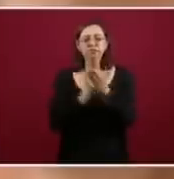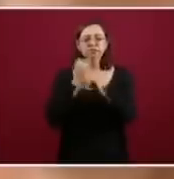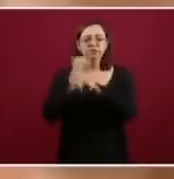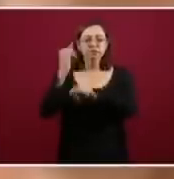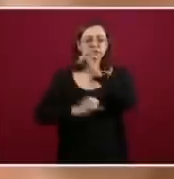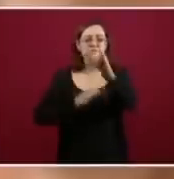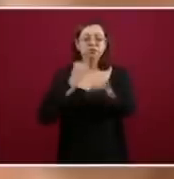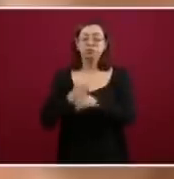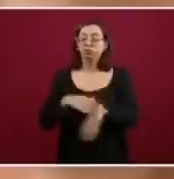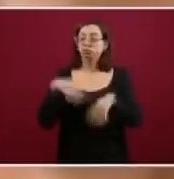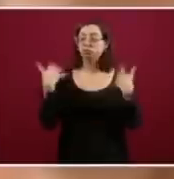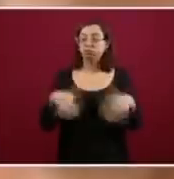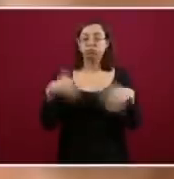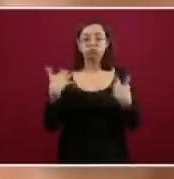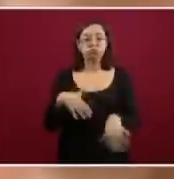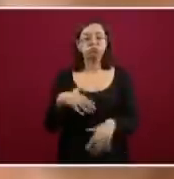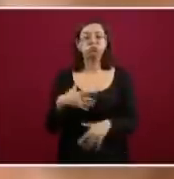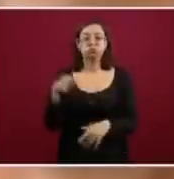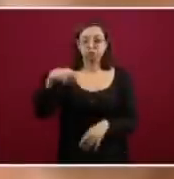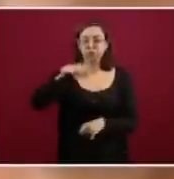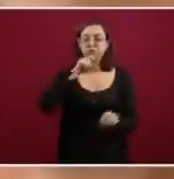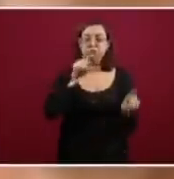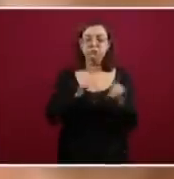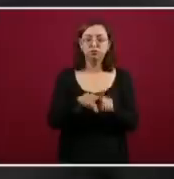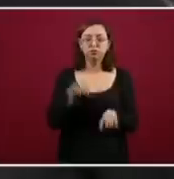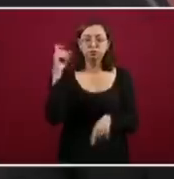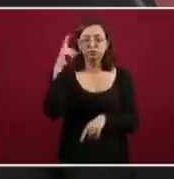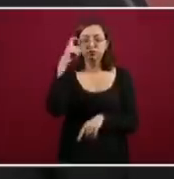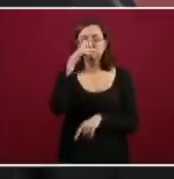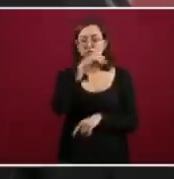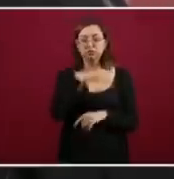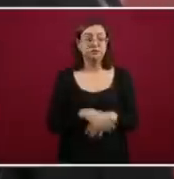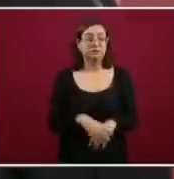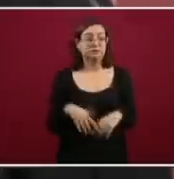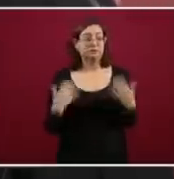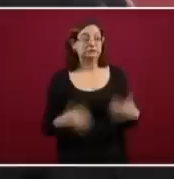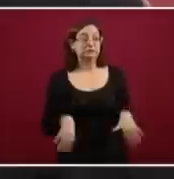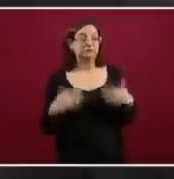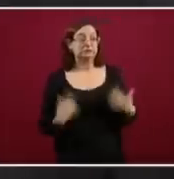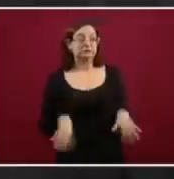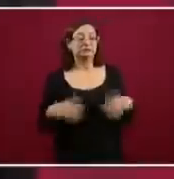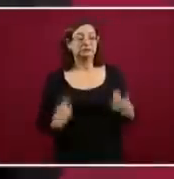y que nos va a pegar de una u otra forma ay nanita